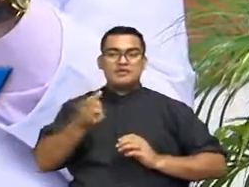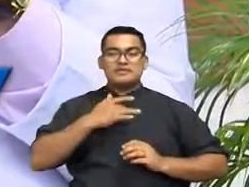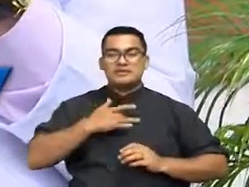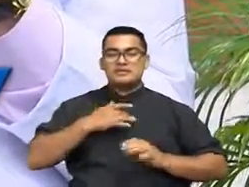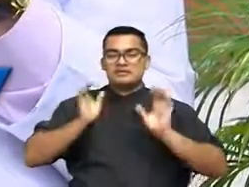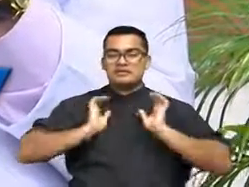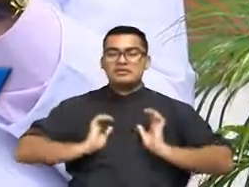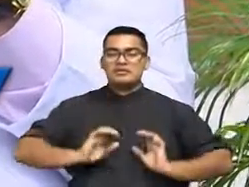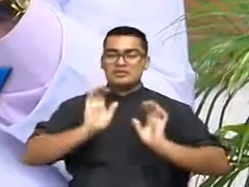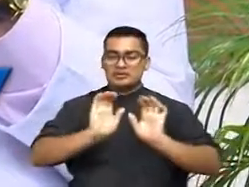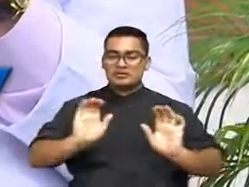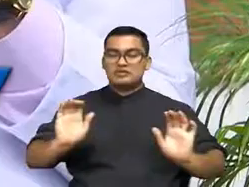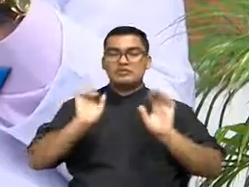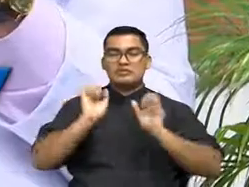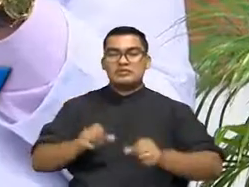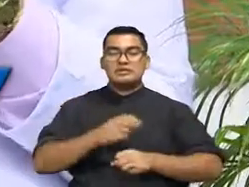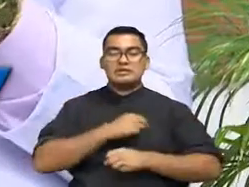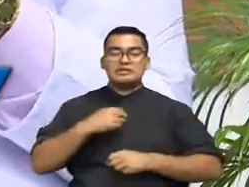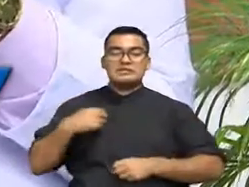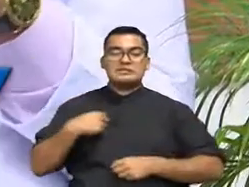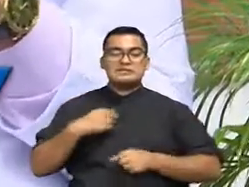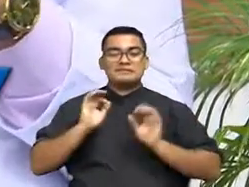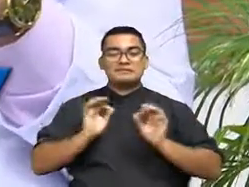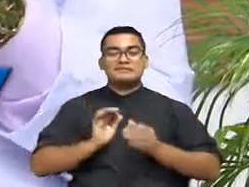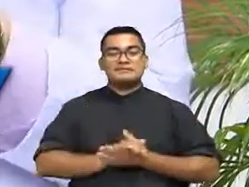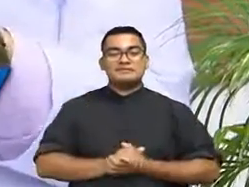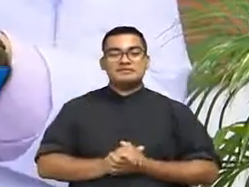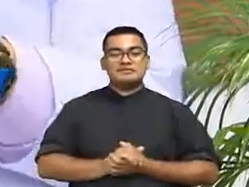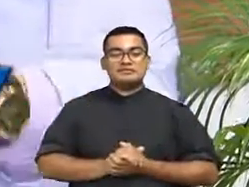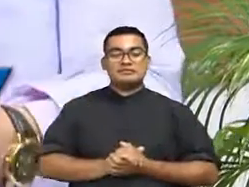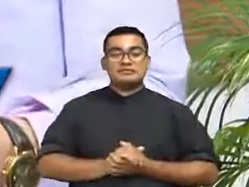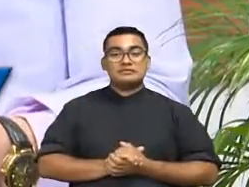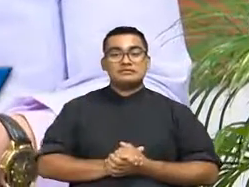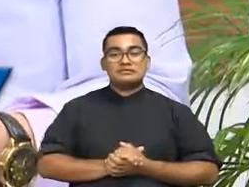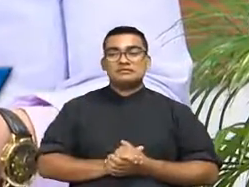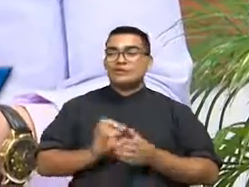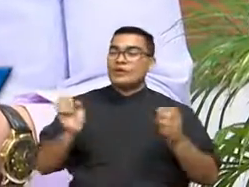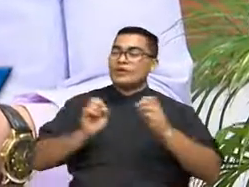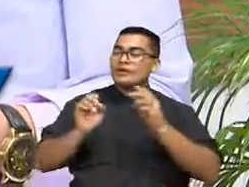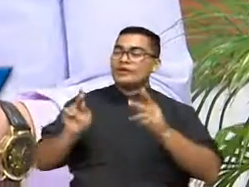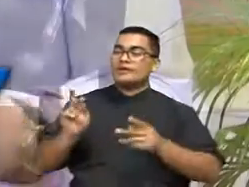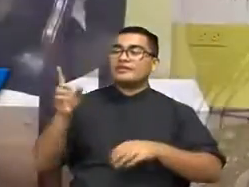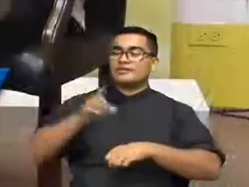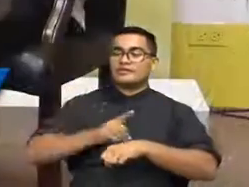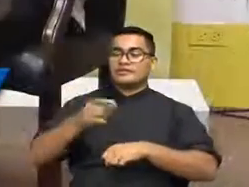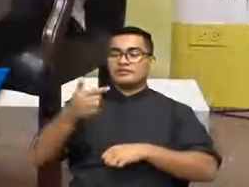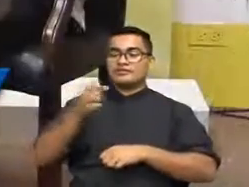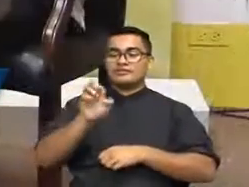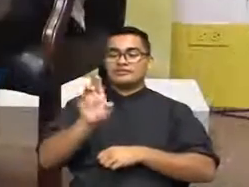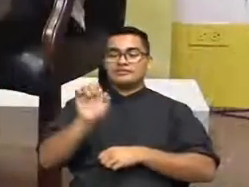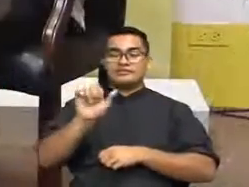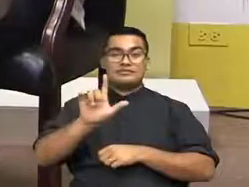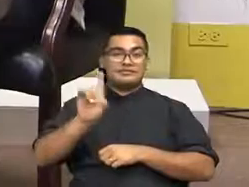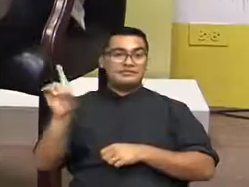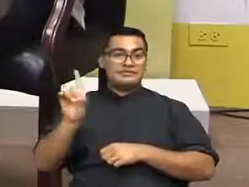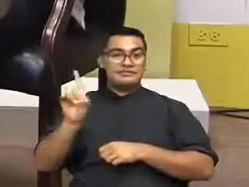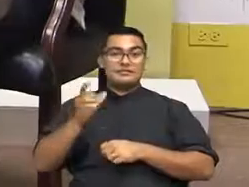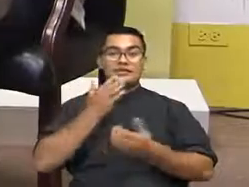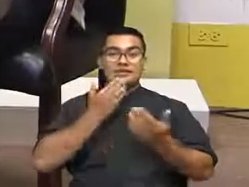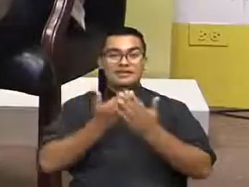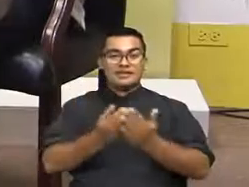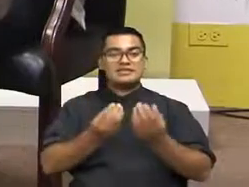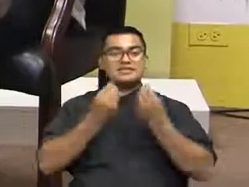es lo alcanzamos con cantidades pequeñas okay. durante todo el día. Ok, doctor Gerald Vázquez, le agradecemos por